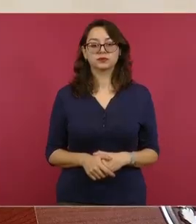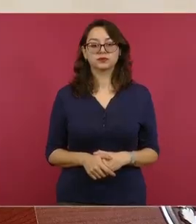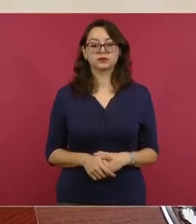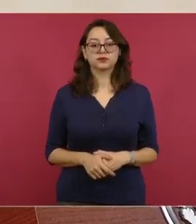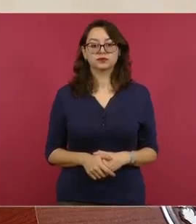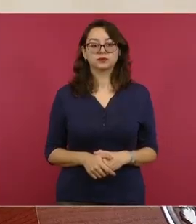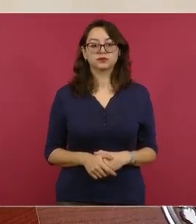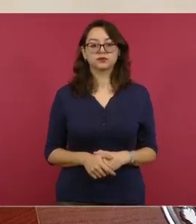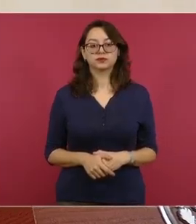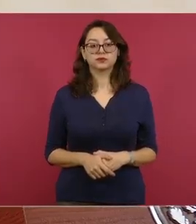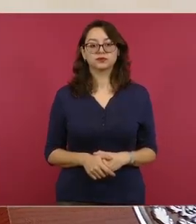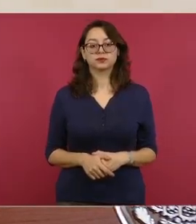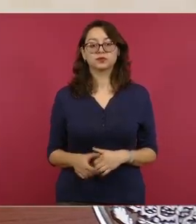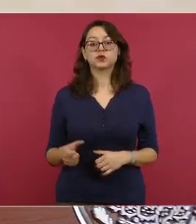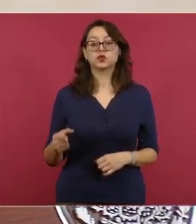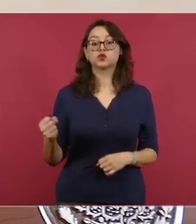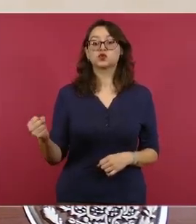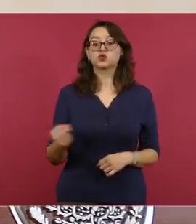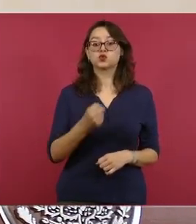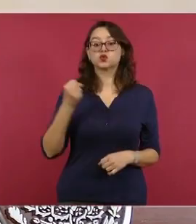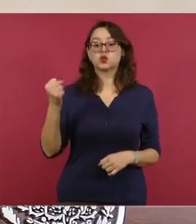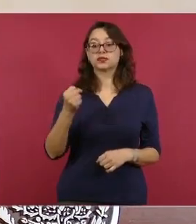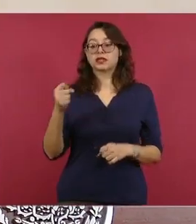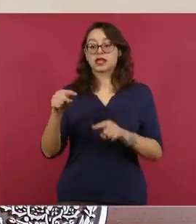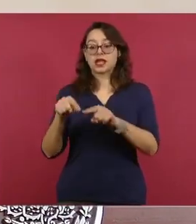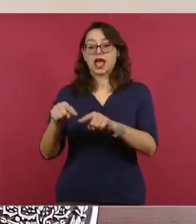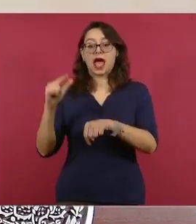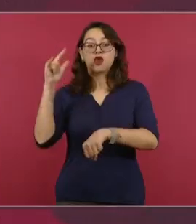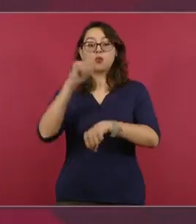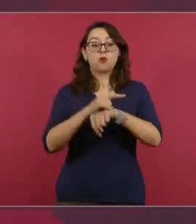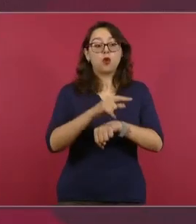en la Costa Grande, pero